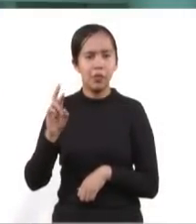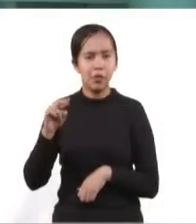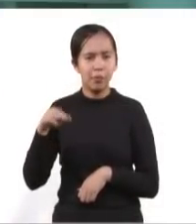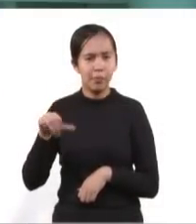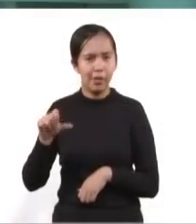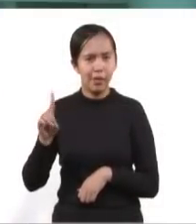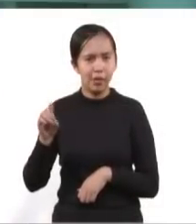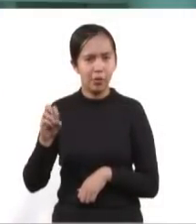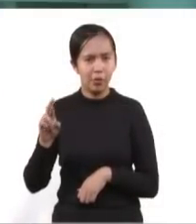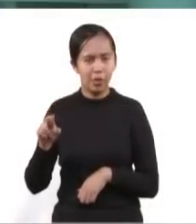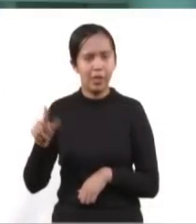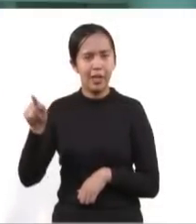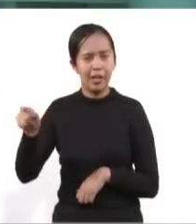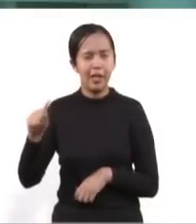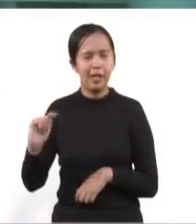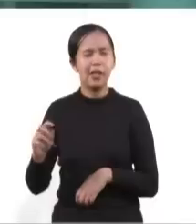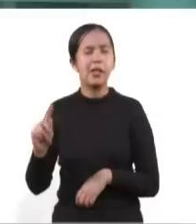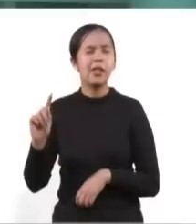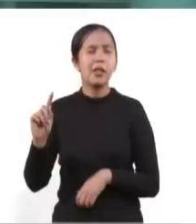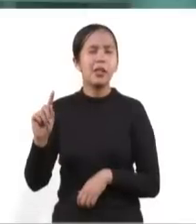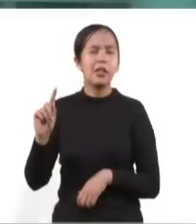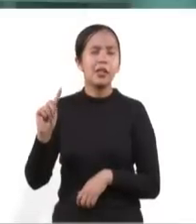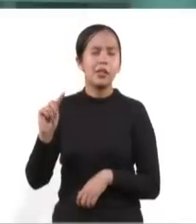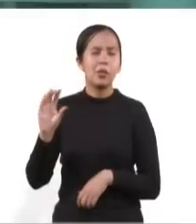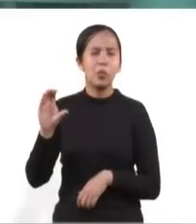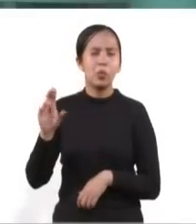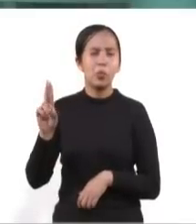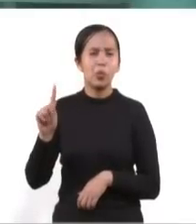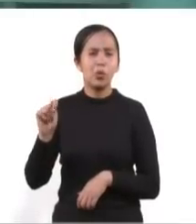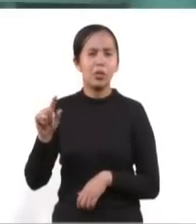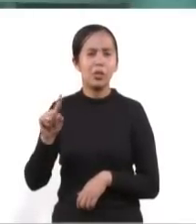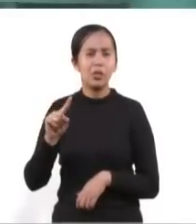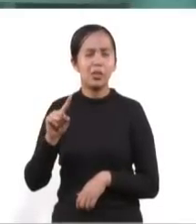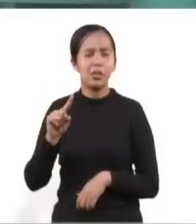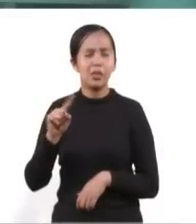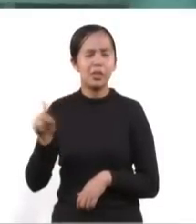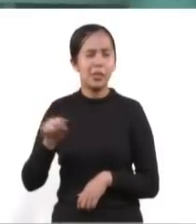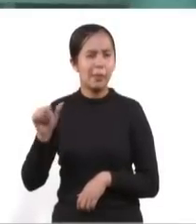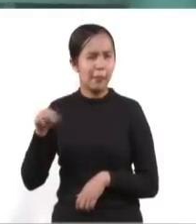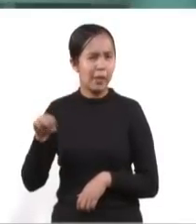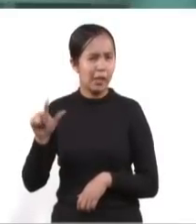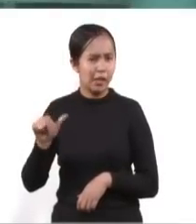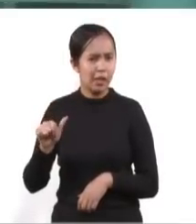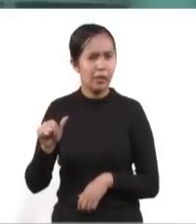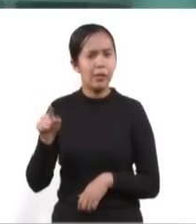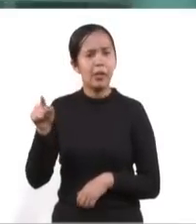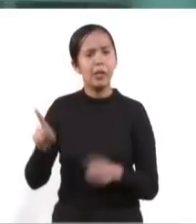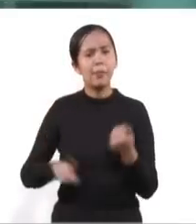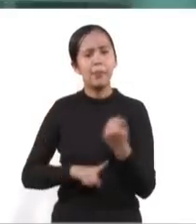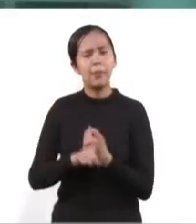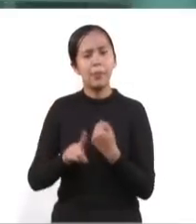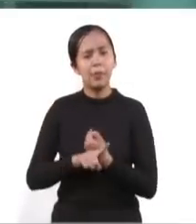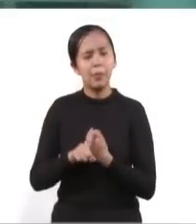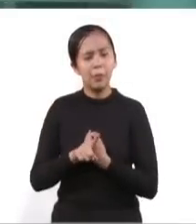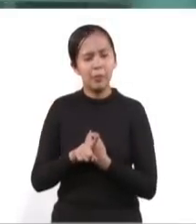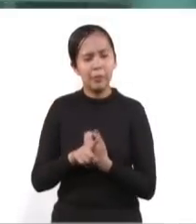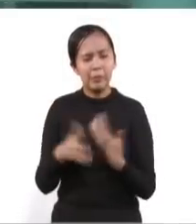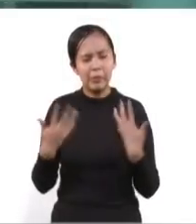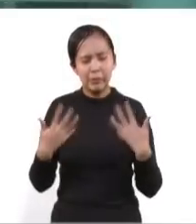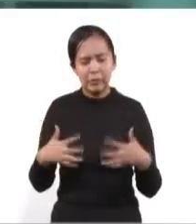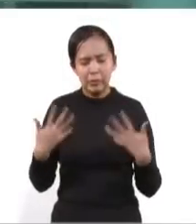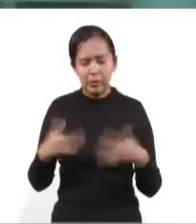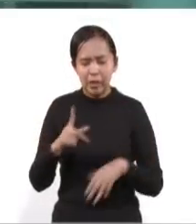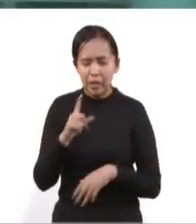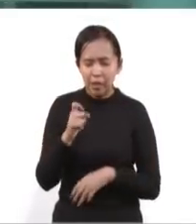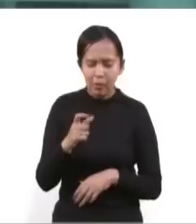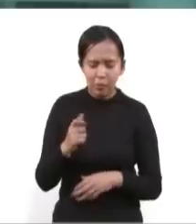Eso implicó la reducción del caudal del gasto de agua,